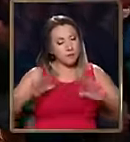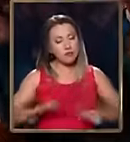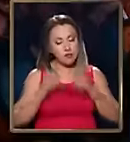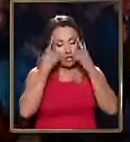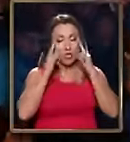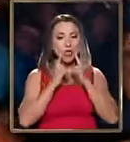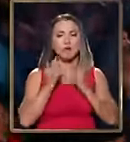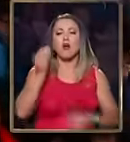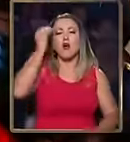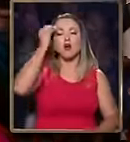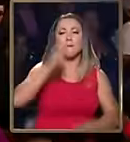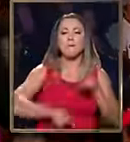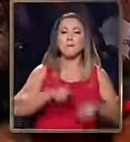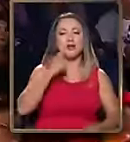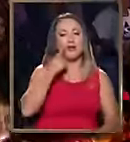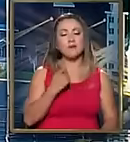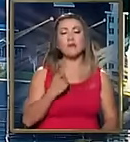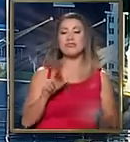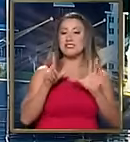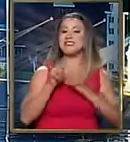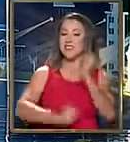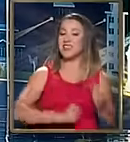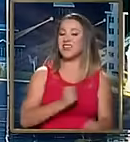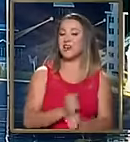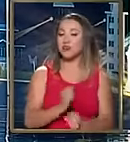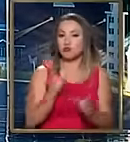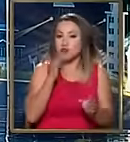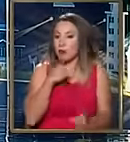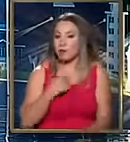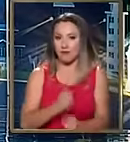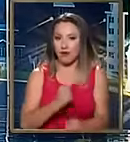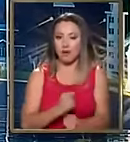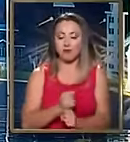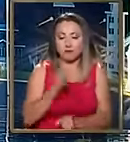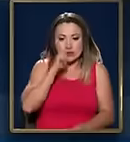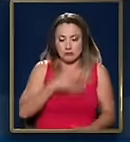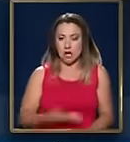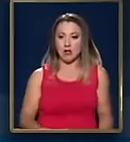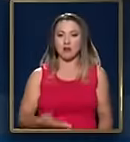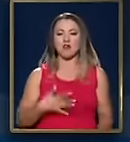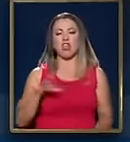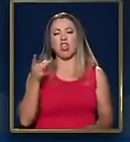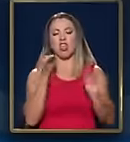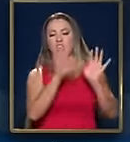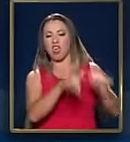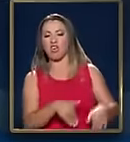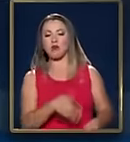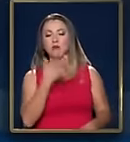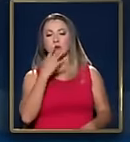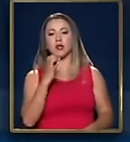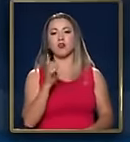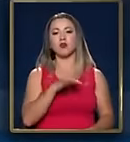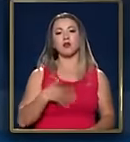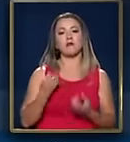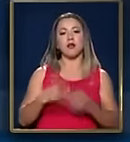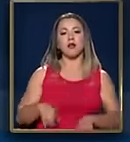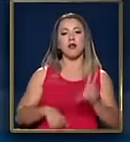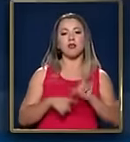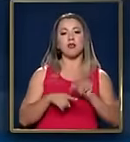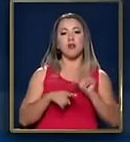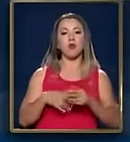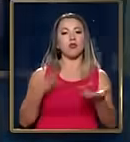me acordé de un primo mío que lleva 7 años sin pega, weón. Y ahora el weón no quiere encontrar pega para no perder antigüedad. Mira, no, el